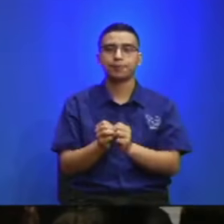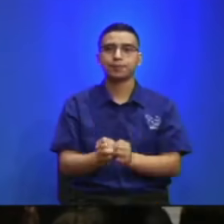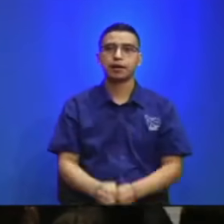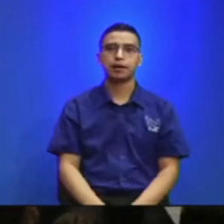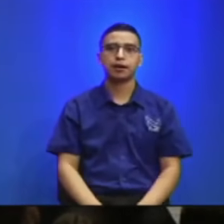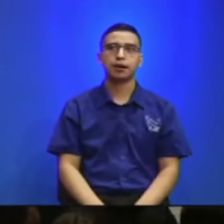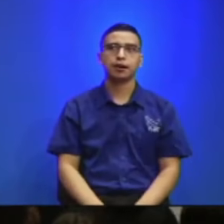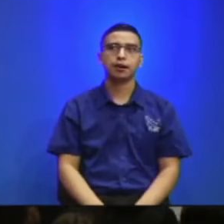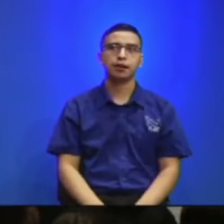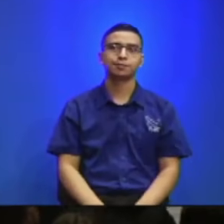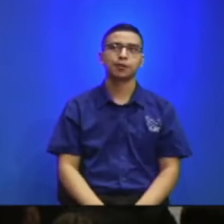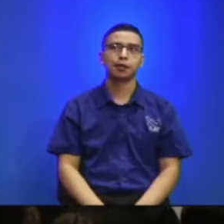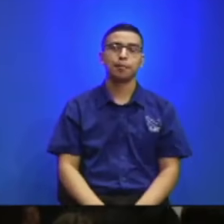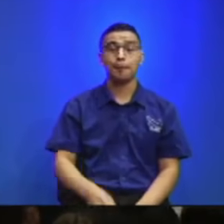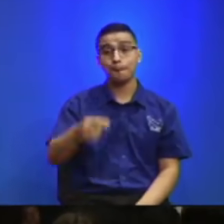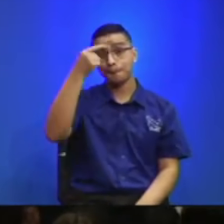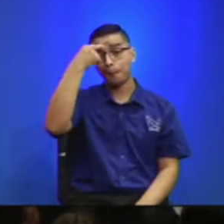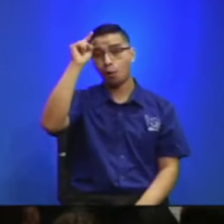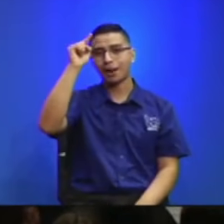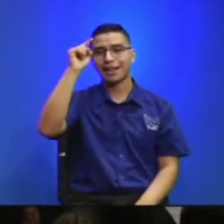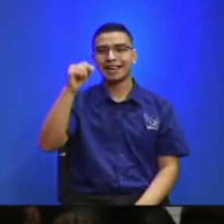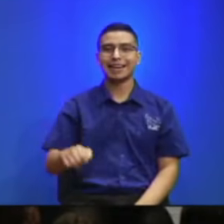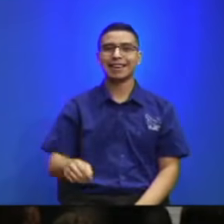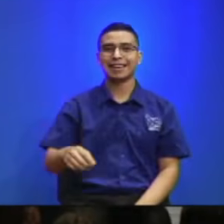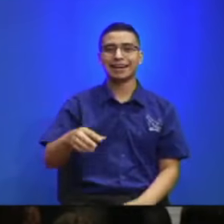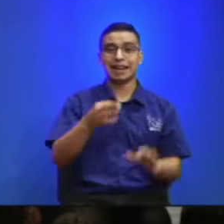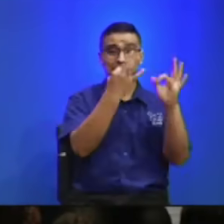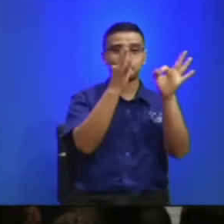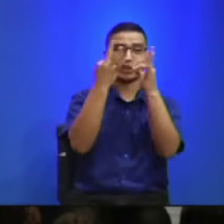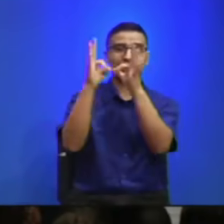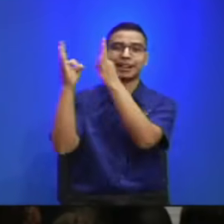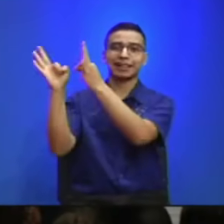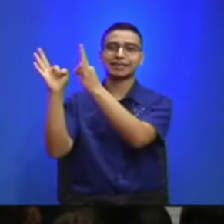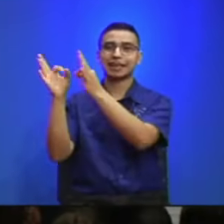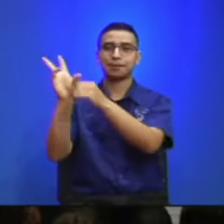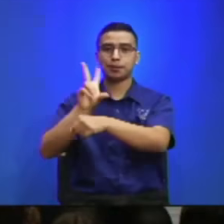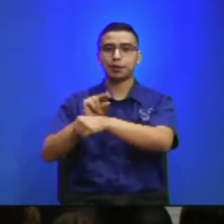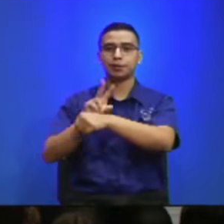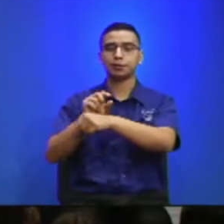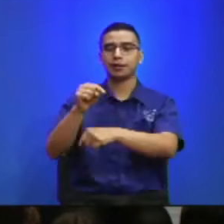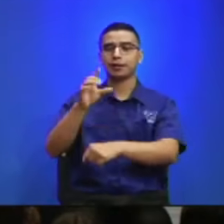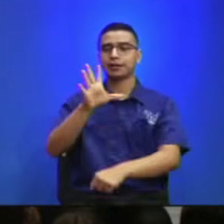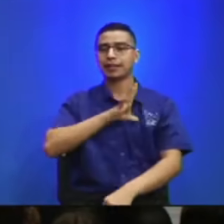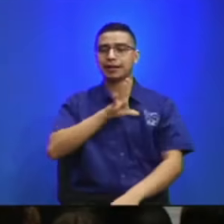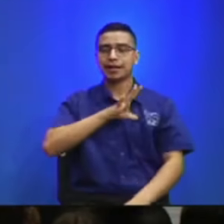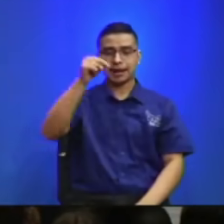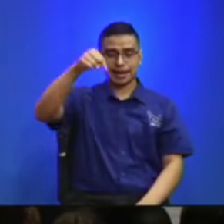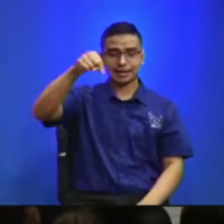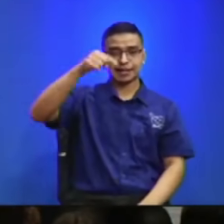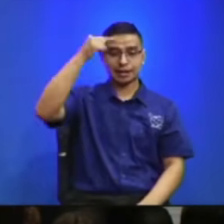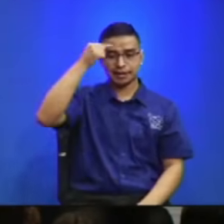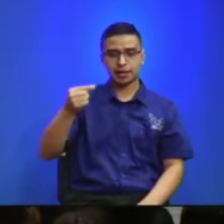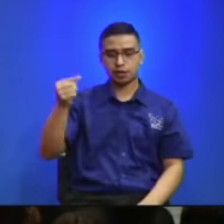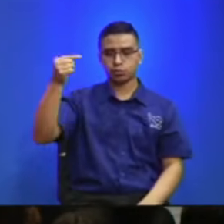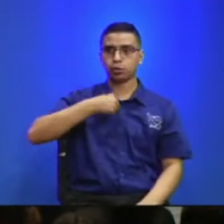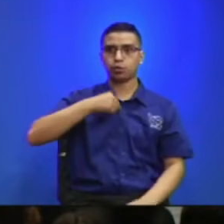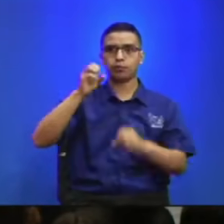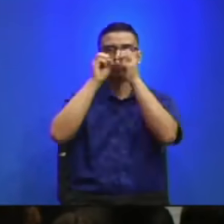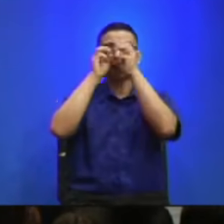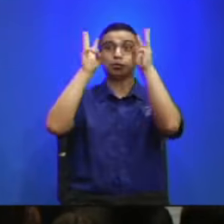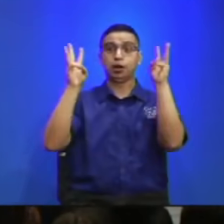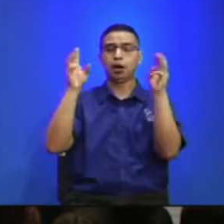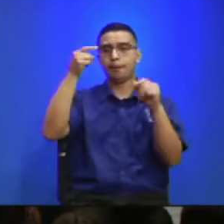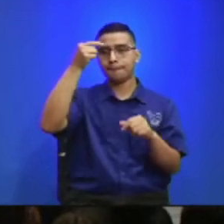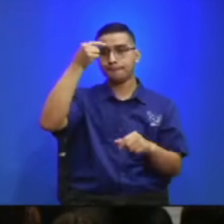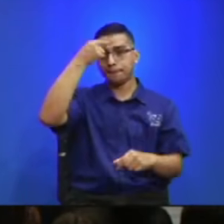prédicas que señor ha permitido que tengamos este día clic asombrado bueno por su